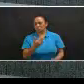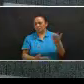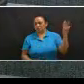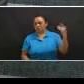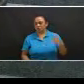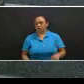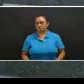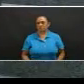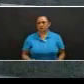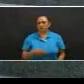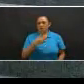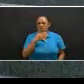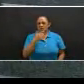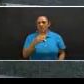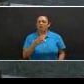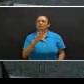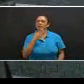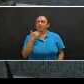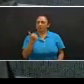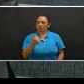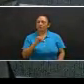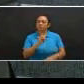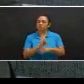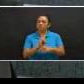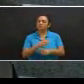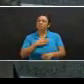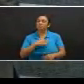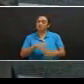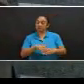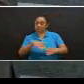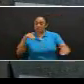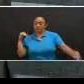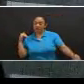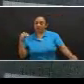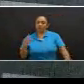De mejores iglesias me han sacado.